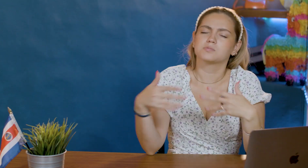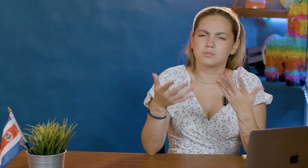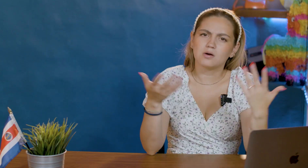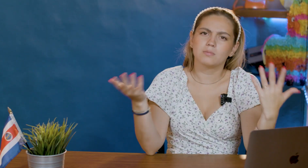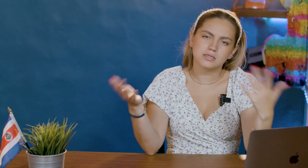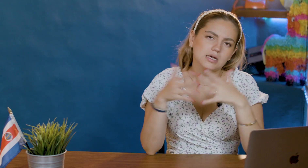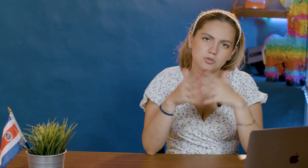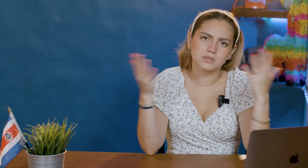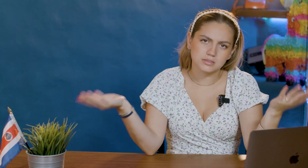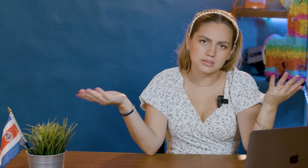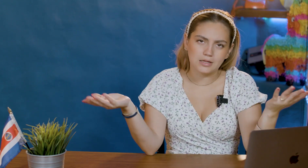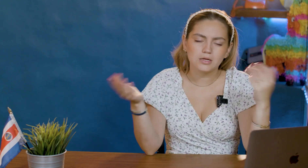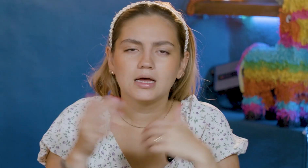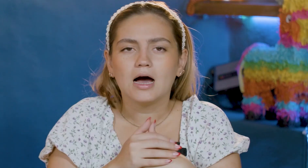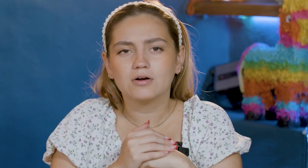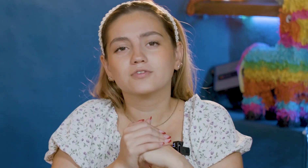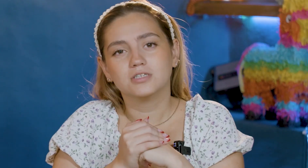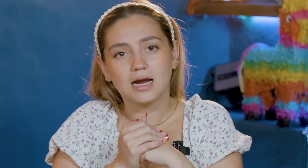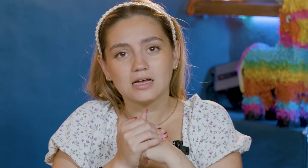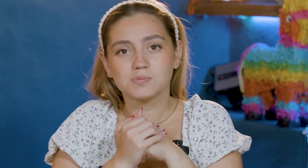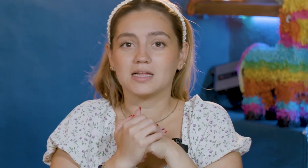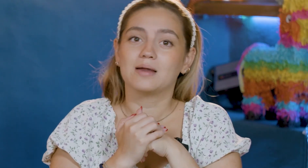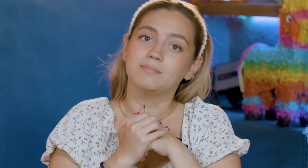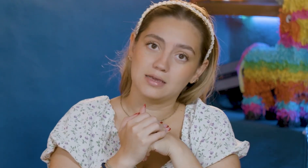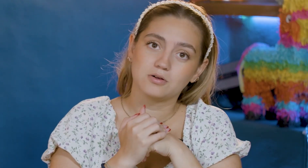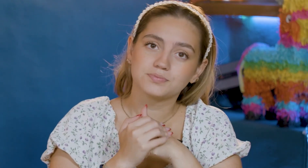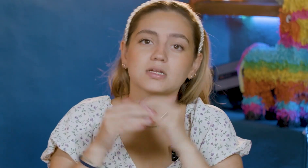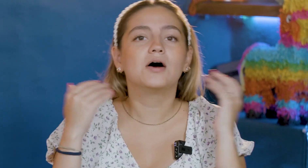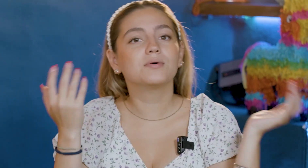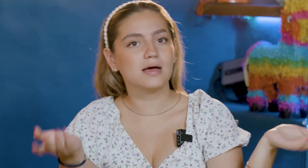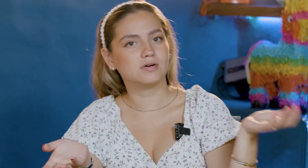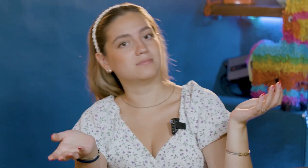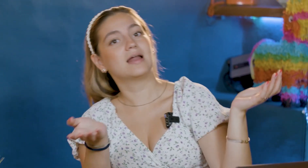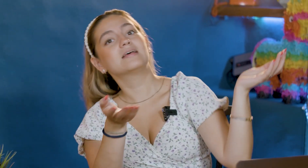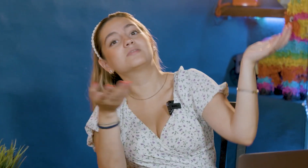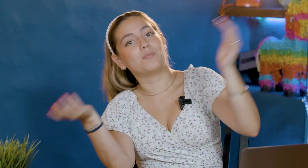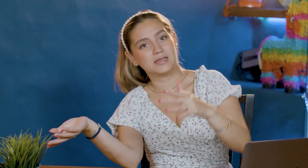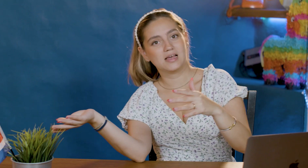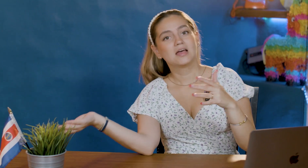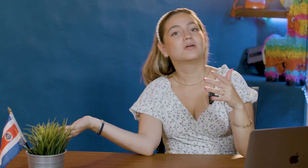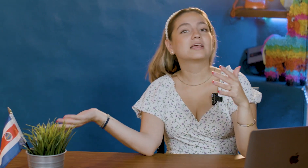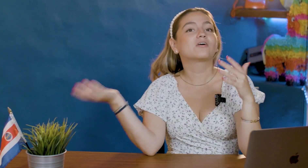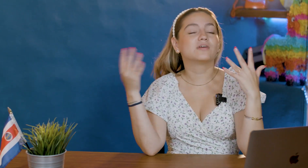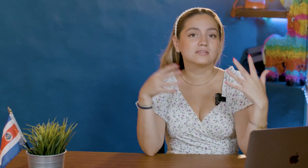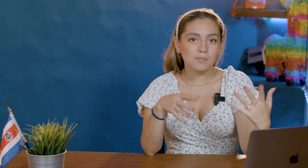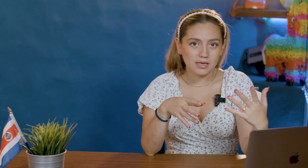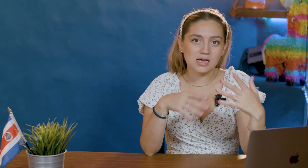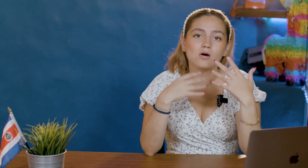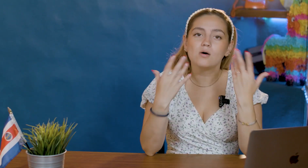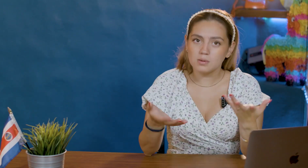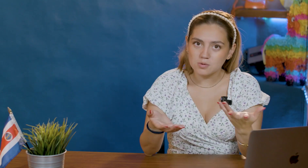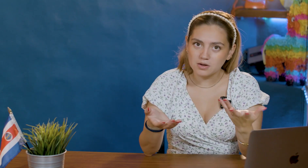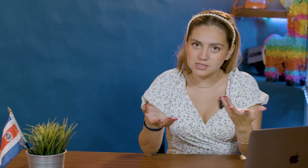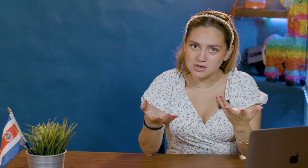¿verdad? Porque después va a volver ya el súper descansado, a una funcionaria del Hospital México. Ahora bien, una semana después, durante la conferencia de